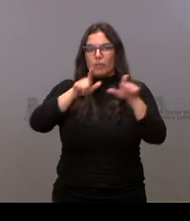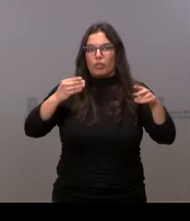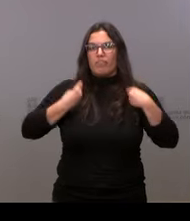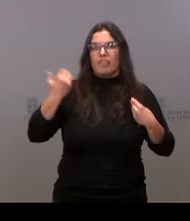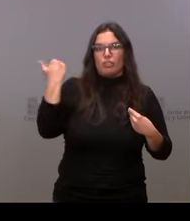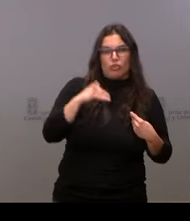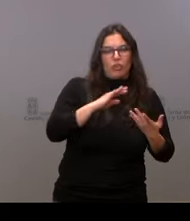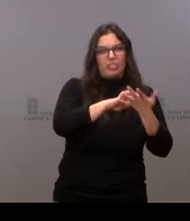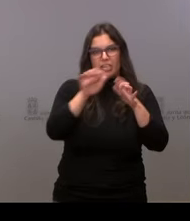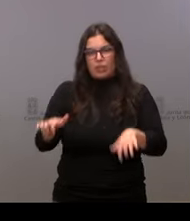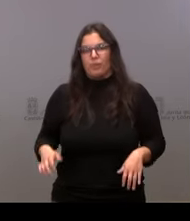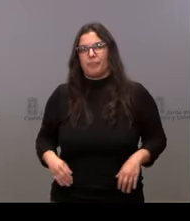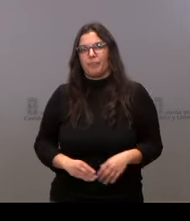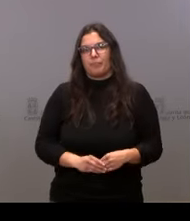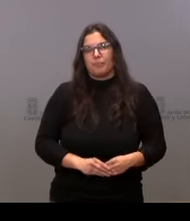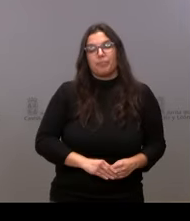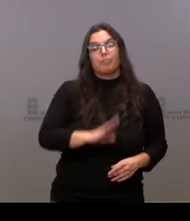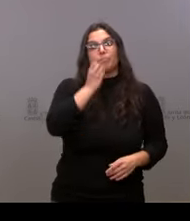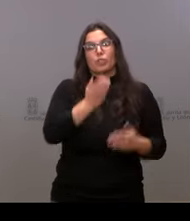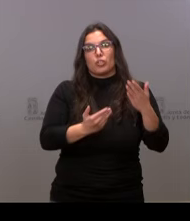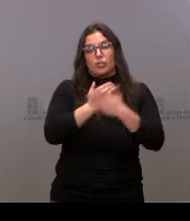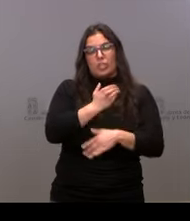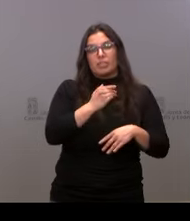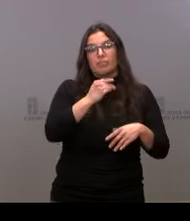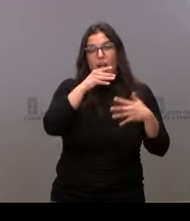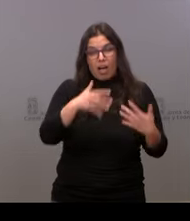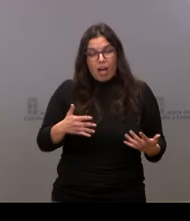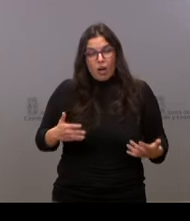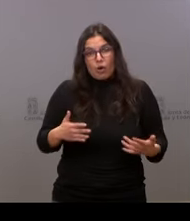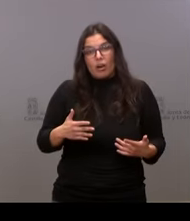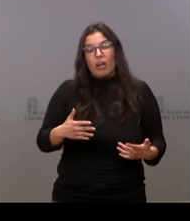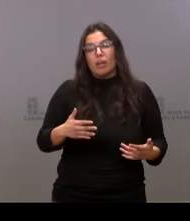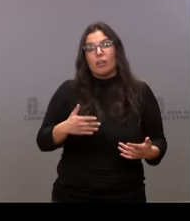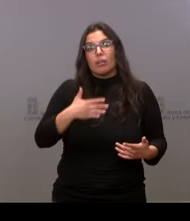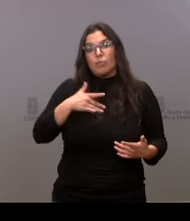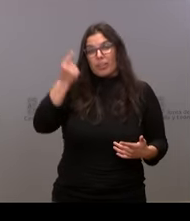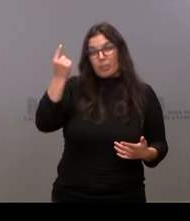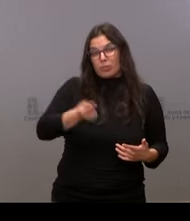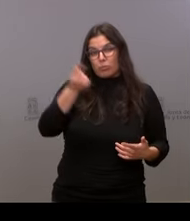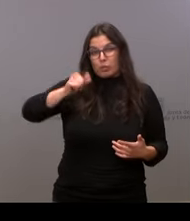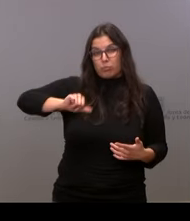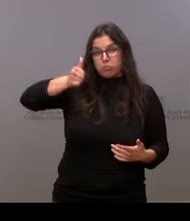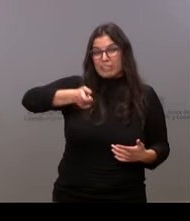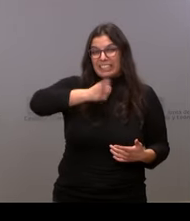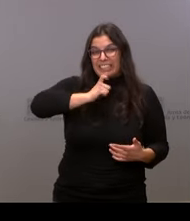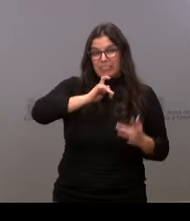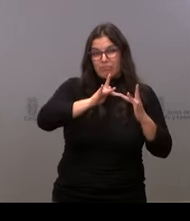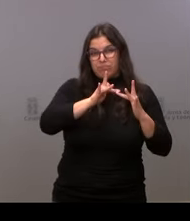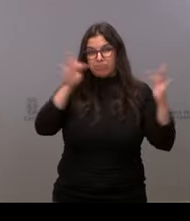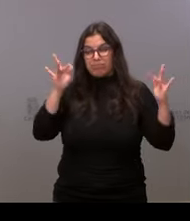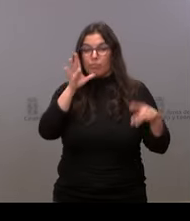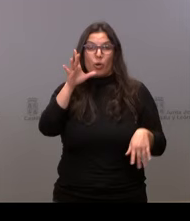león' buenos días no sé si a día de hoy está un poco más lejos el que se aprueben esos presupuestos por las declaraciones que han hecho